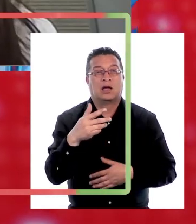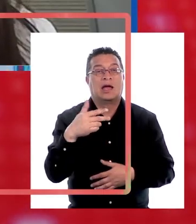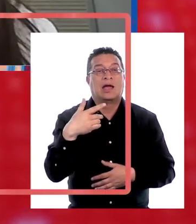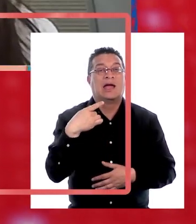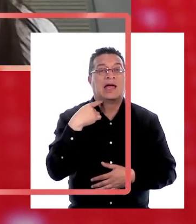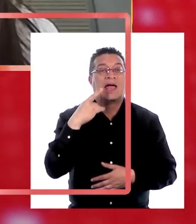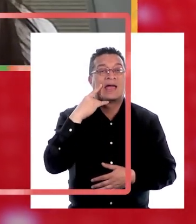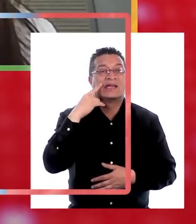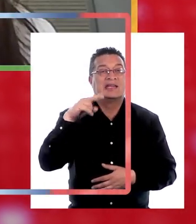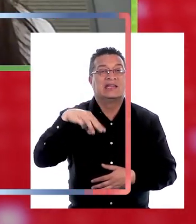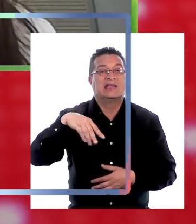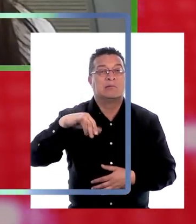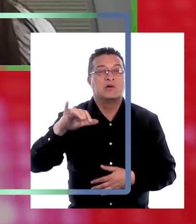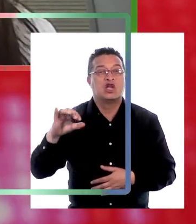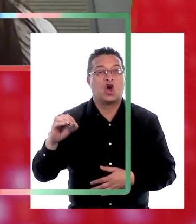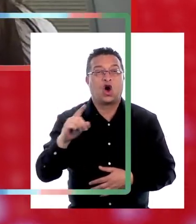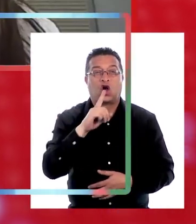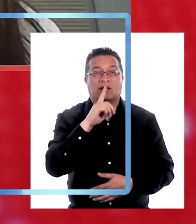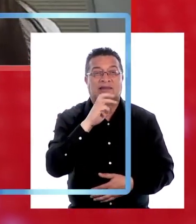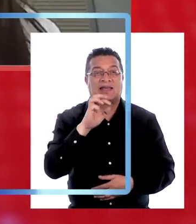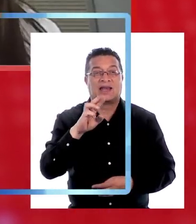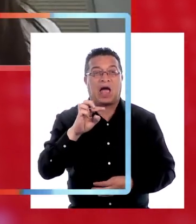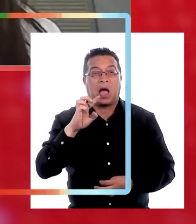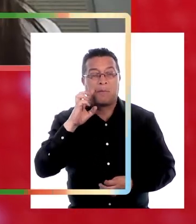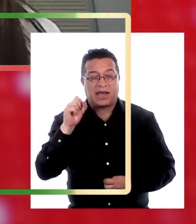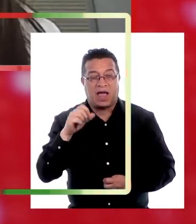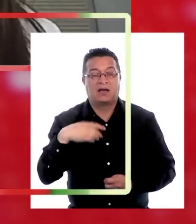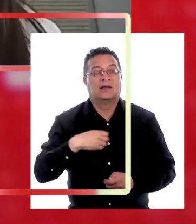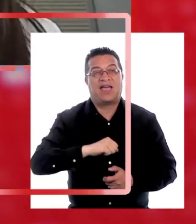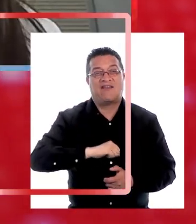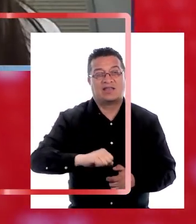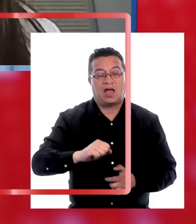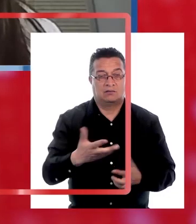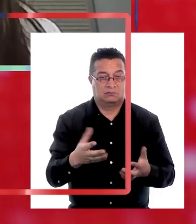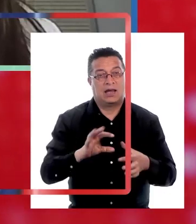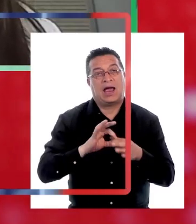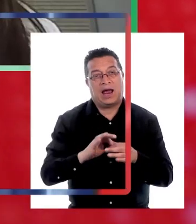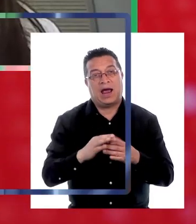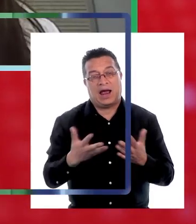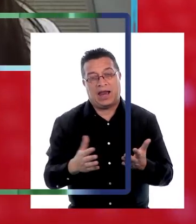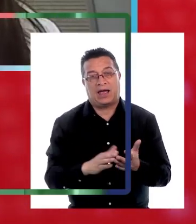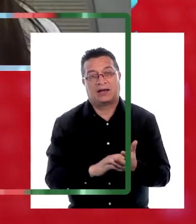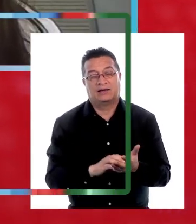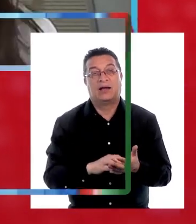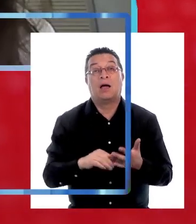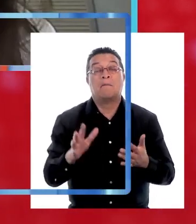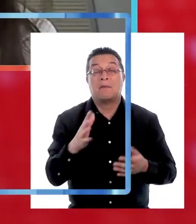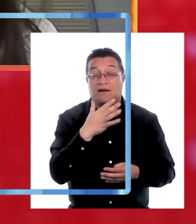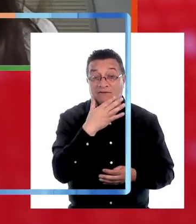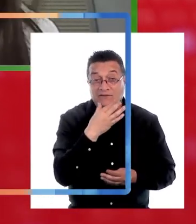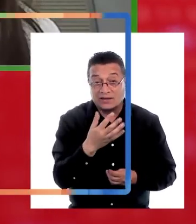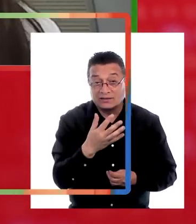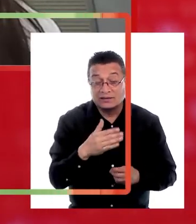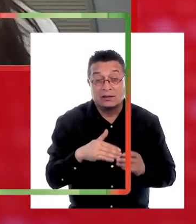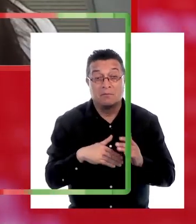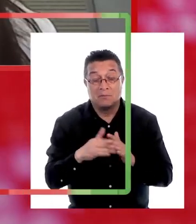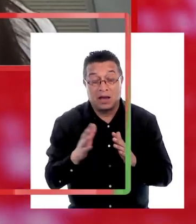usar quimioterapia en etapas tempranas, y eso es una ganancia. Claro. Más